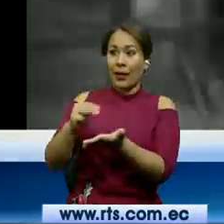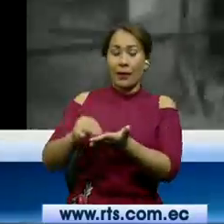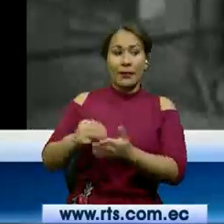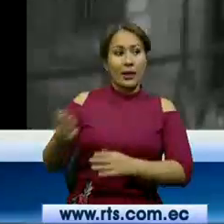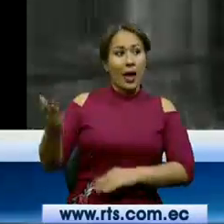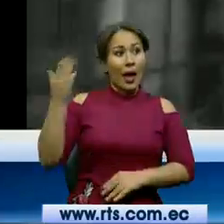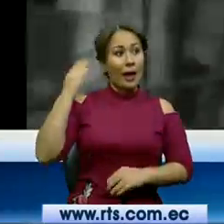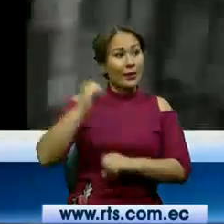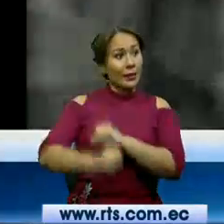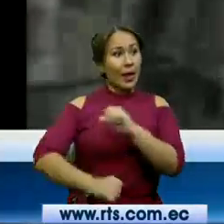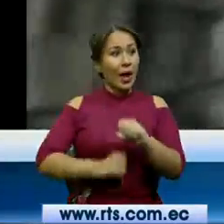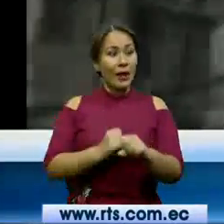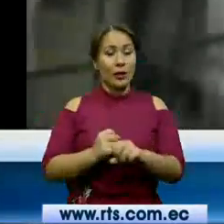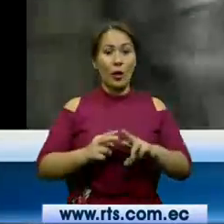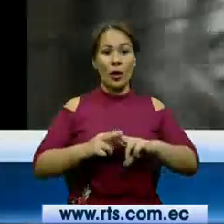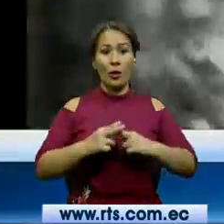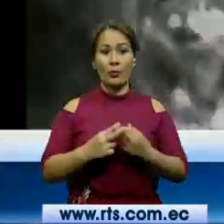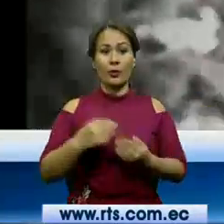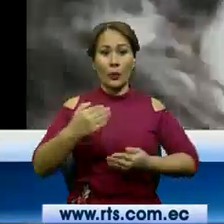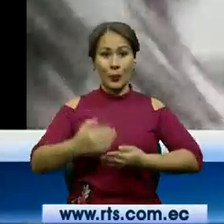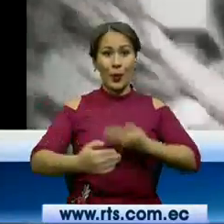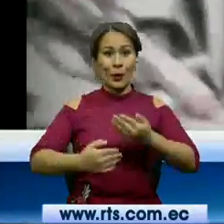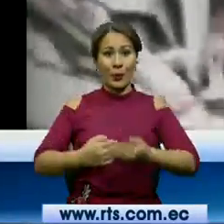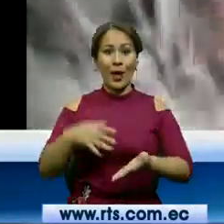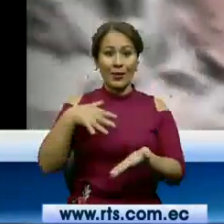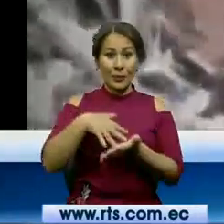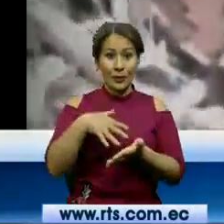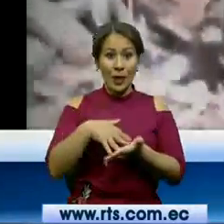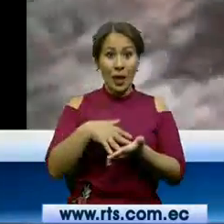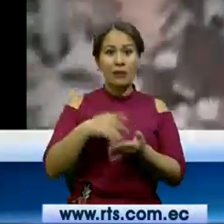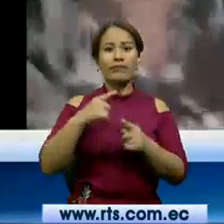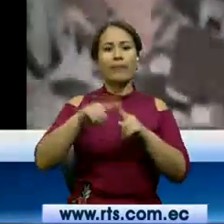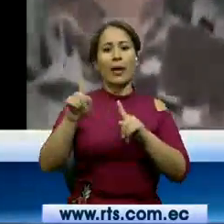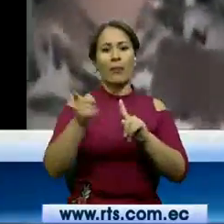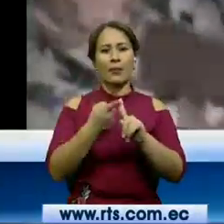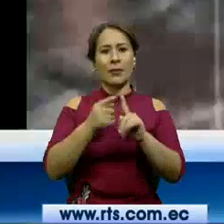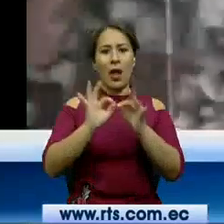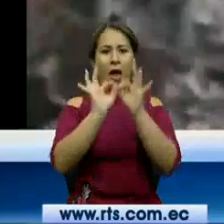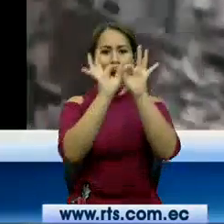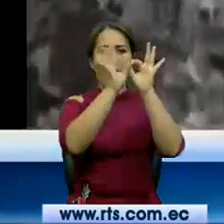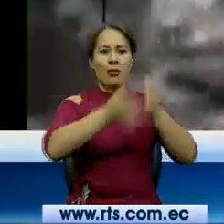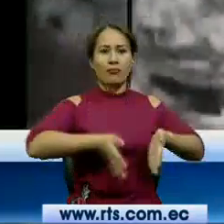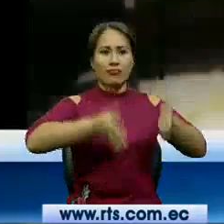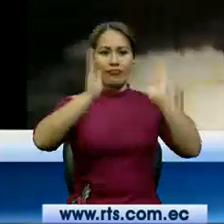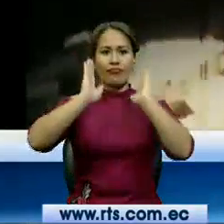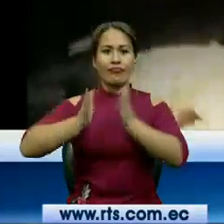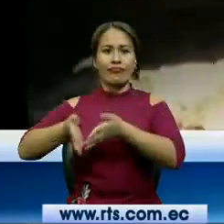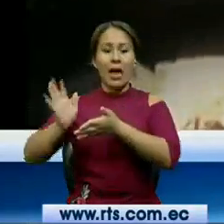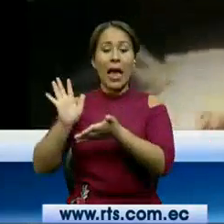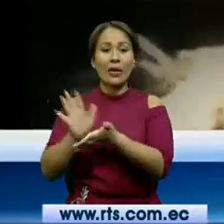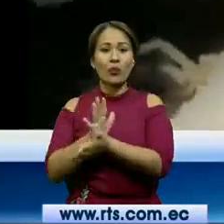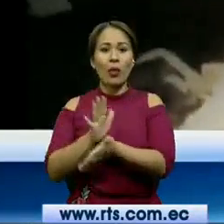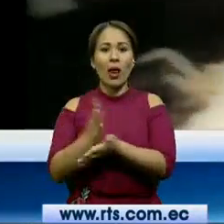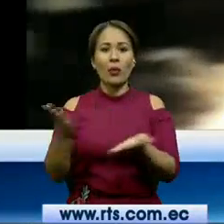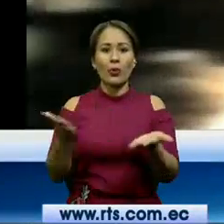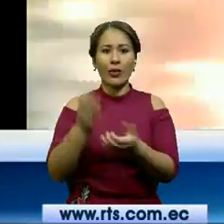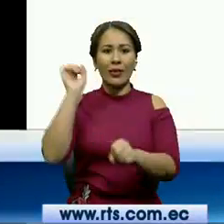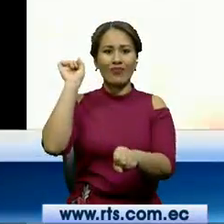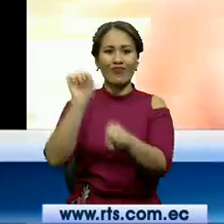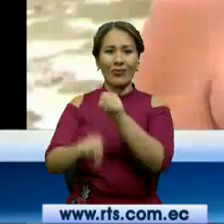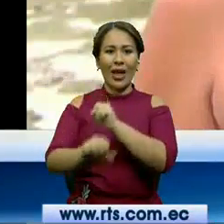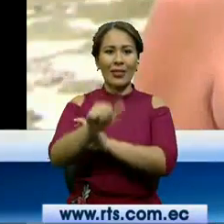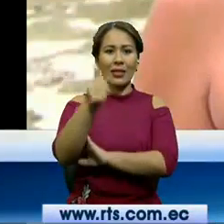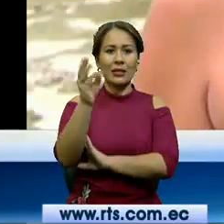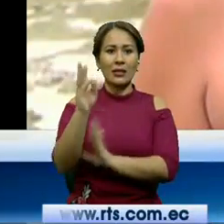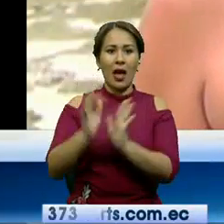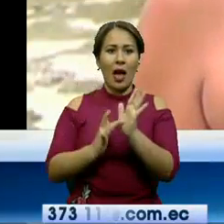anterior debió darse de manera progresiva, tratando de readecuar los planteles que fueron afectados el 16 de abril.